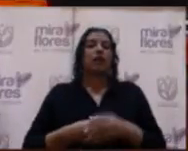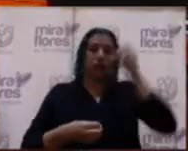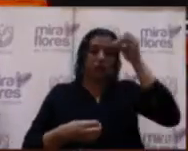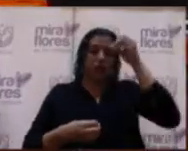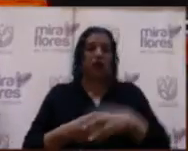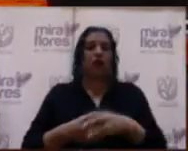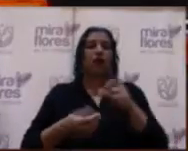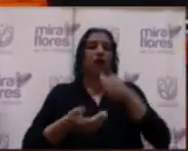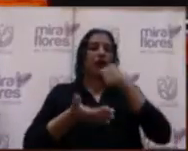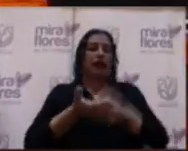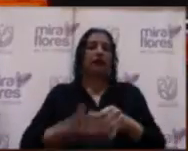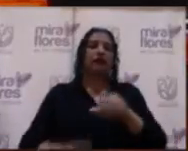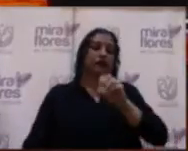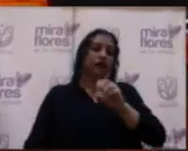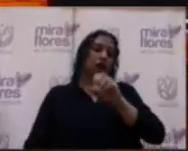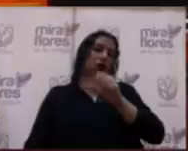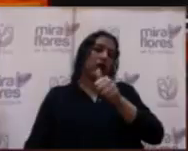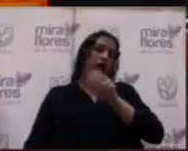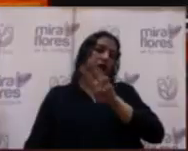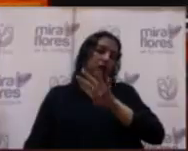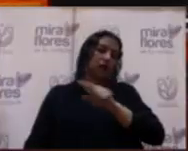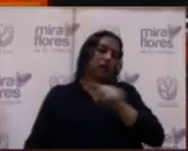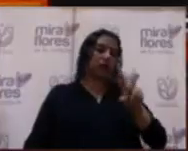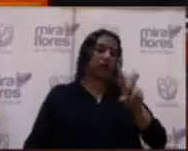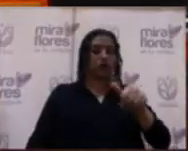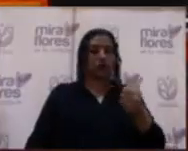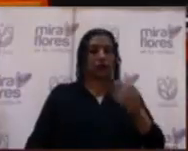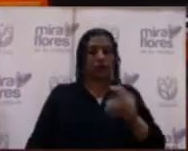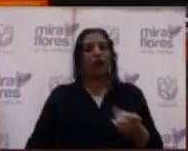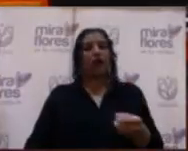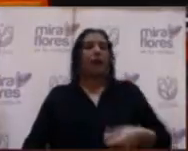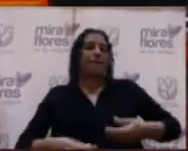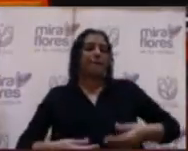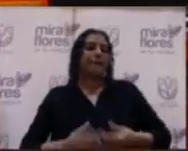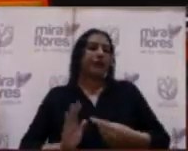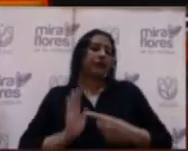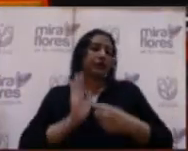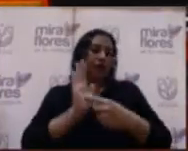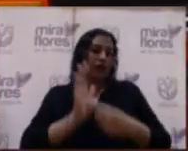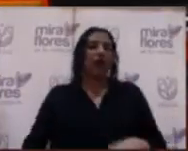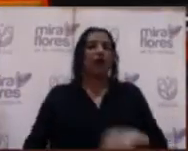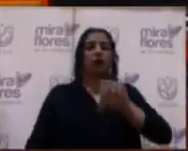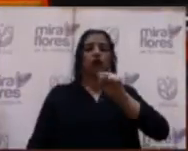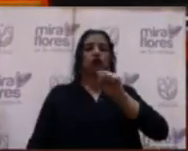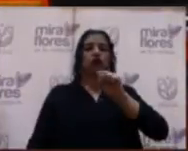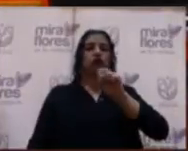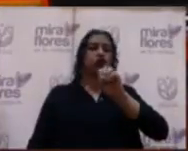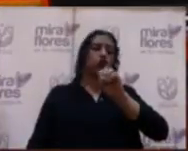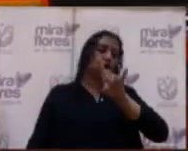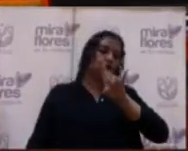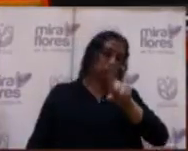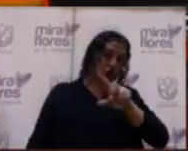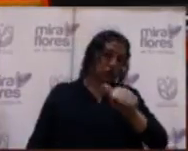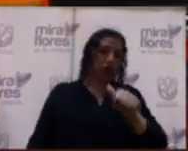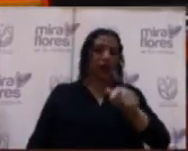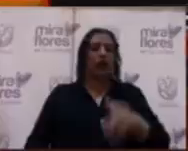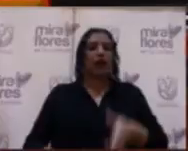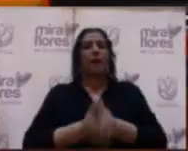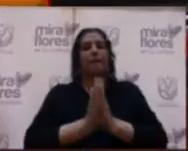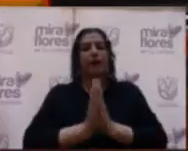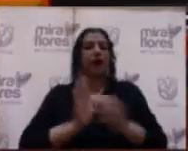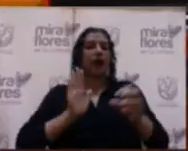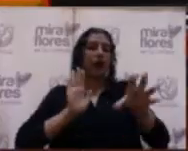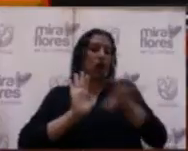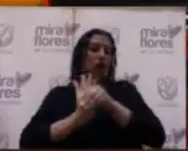carta 014-2016, presentada por el regidor Alfredo Sousa Locio, mediante la cual solicita copia